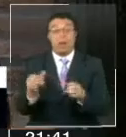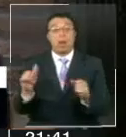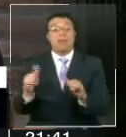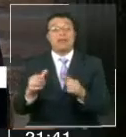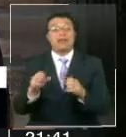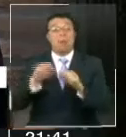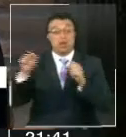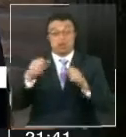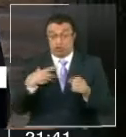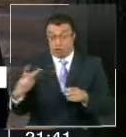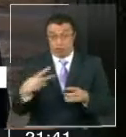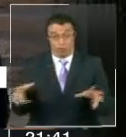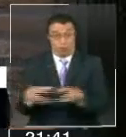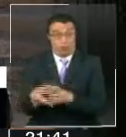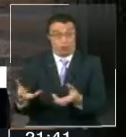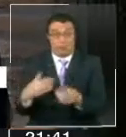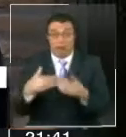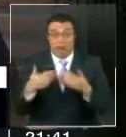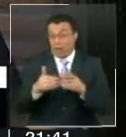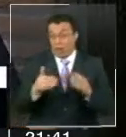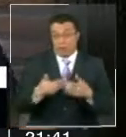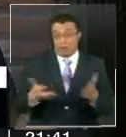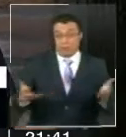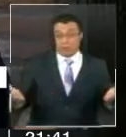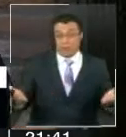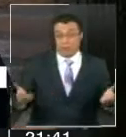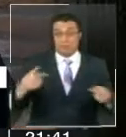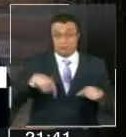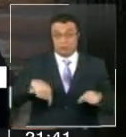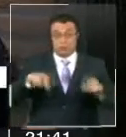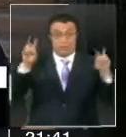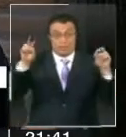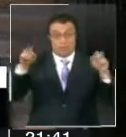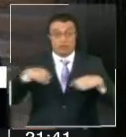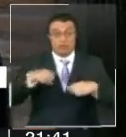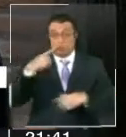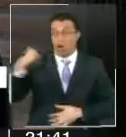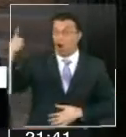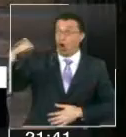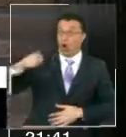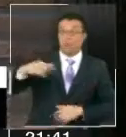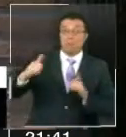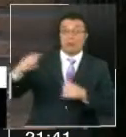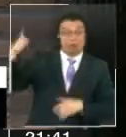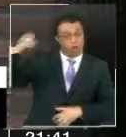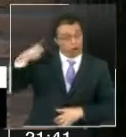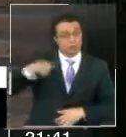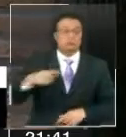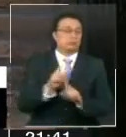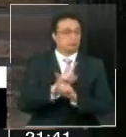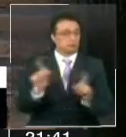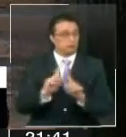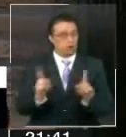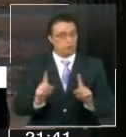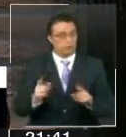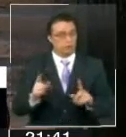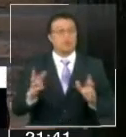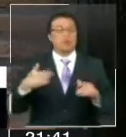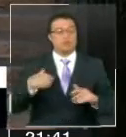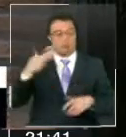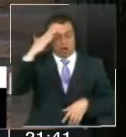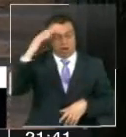secta, tenemos libertad. Y yo por lo menos en este tema no voy a aceptar órdenes de partido, bajo ningún punto de vista. Yo creo